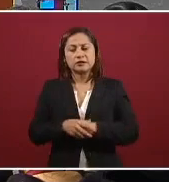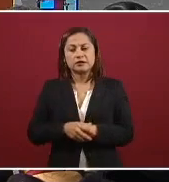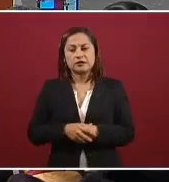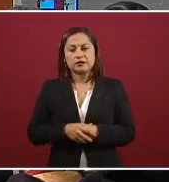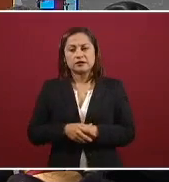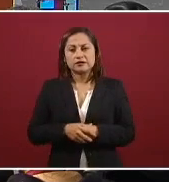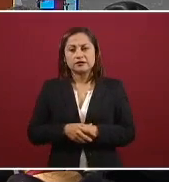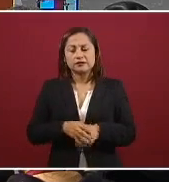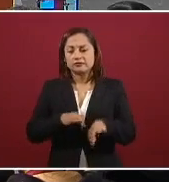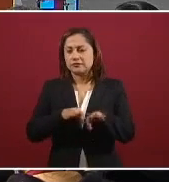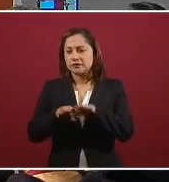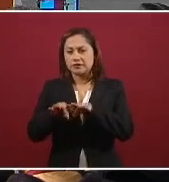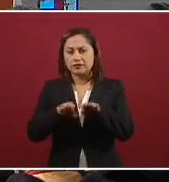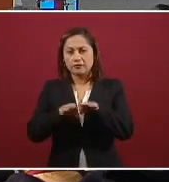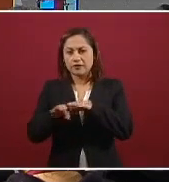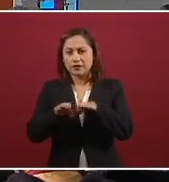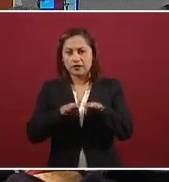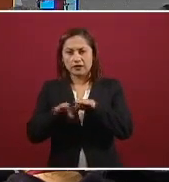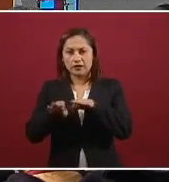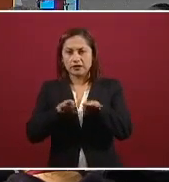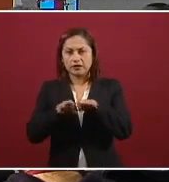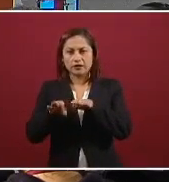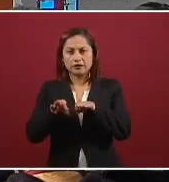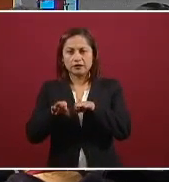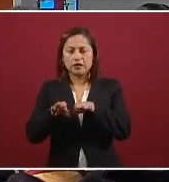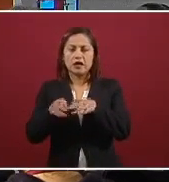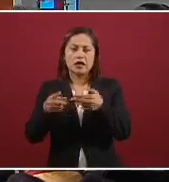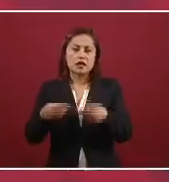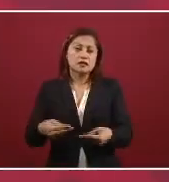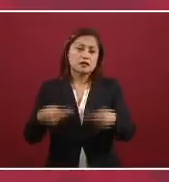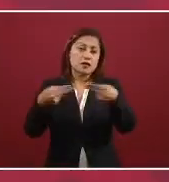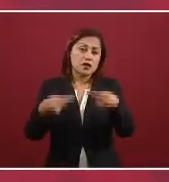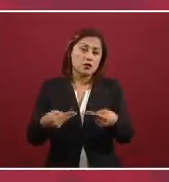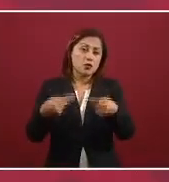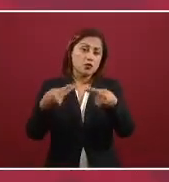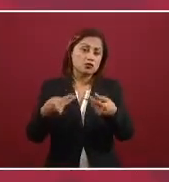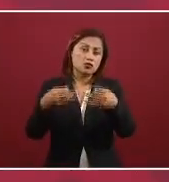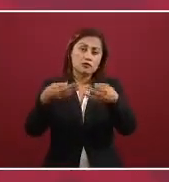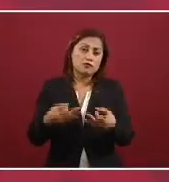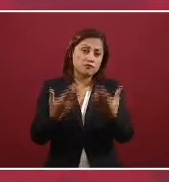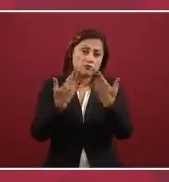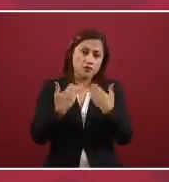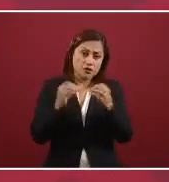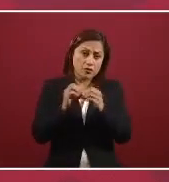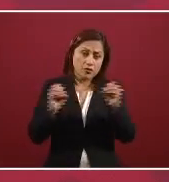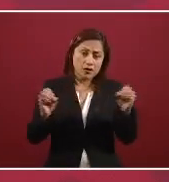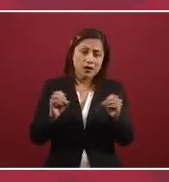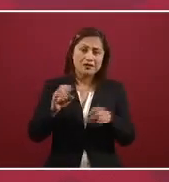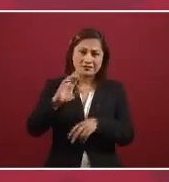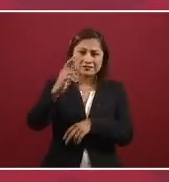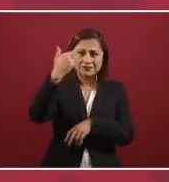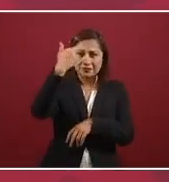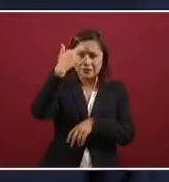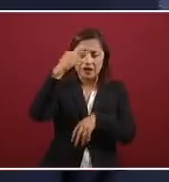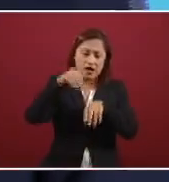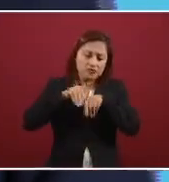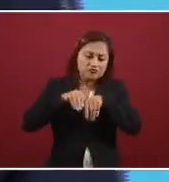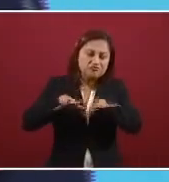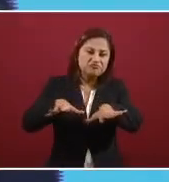en lo que se llama la economía informal, una campaña hipócrita